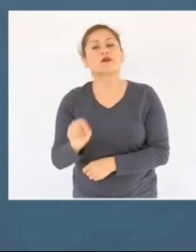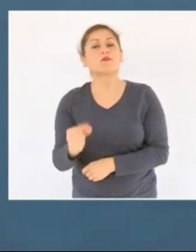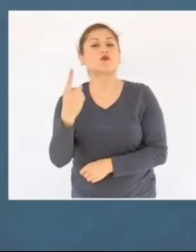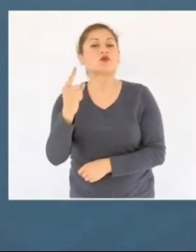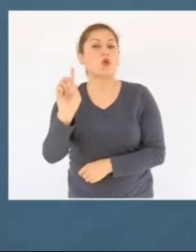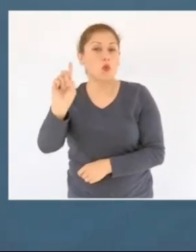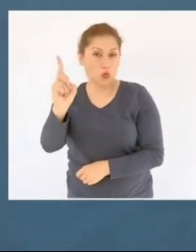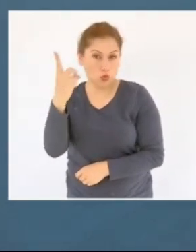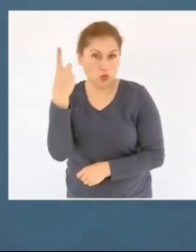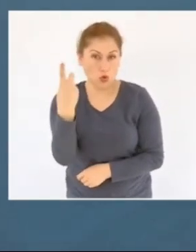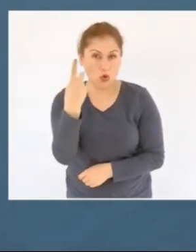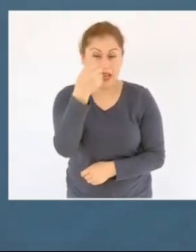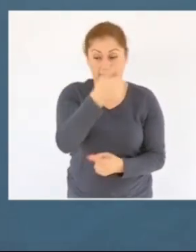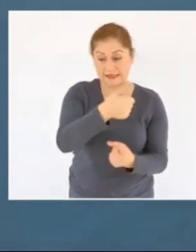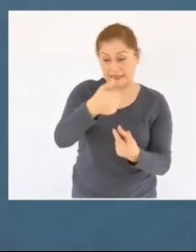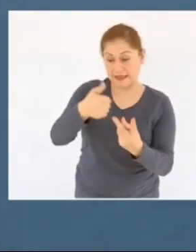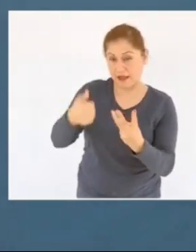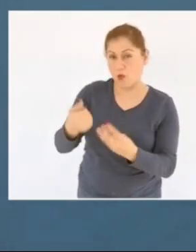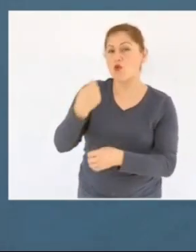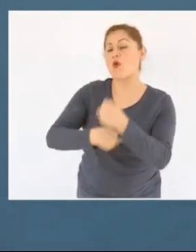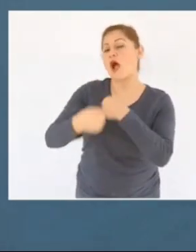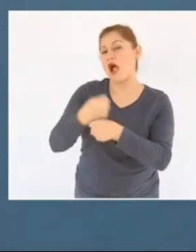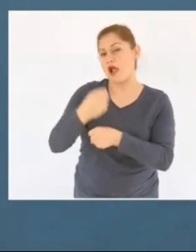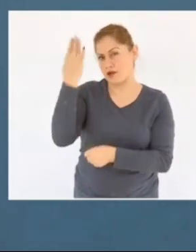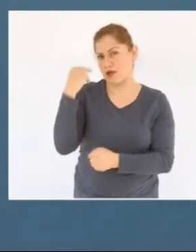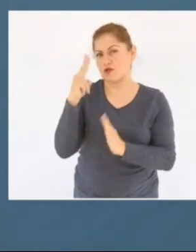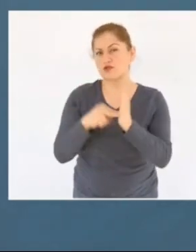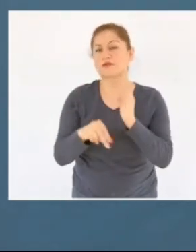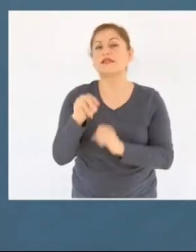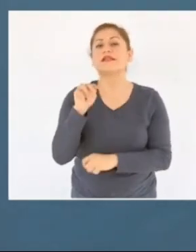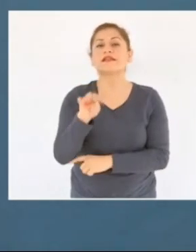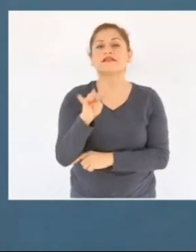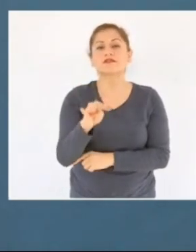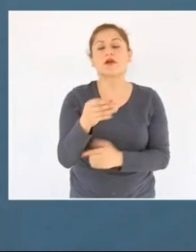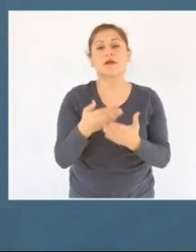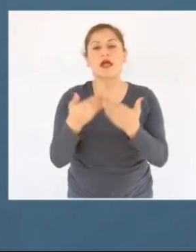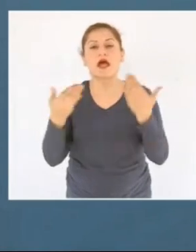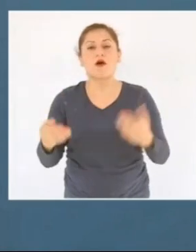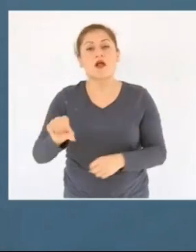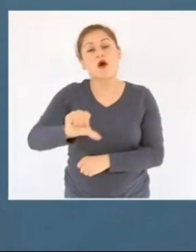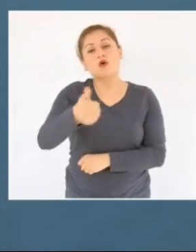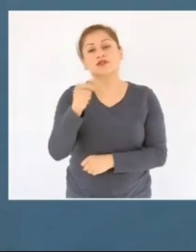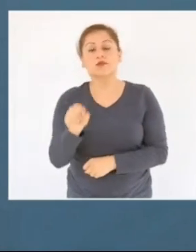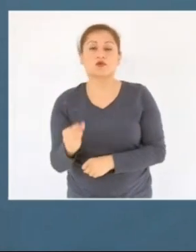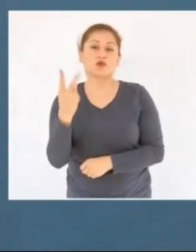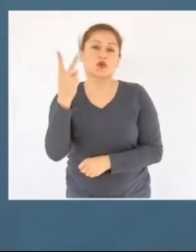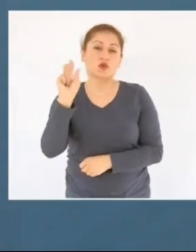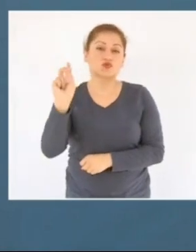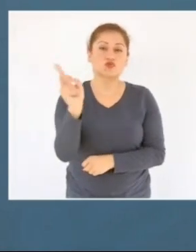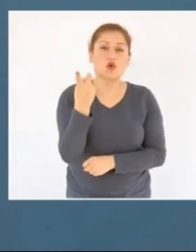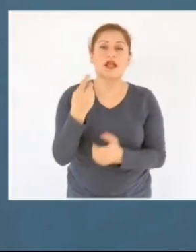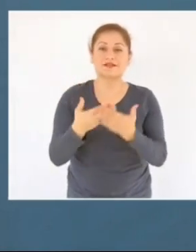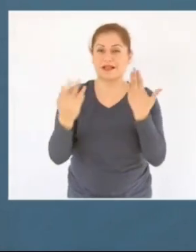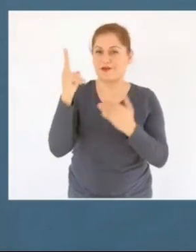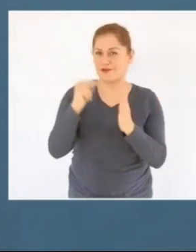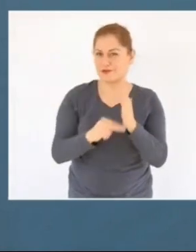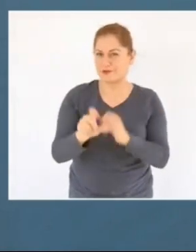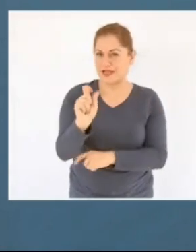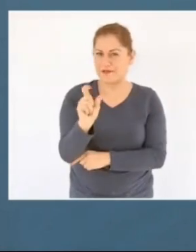$14.1 por barril en 2019 a $11.2 en 2020, es decir,